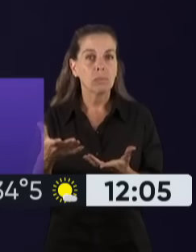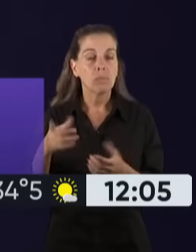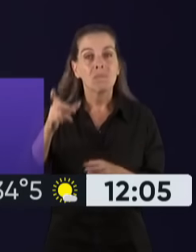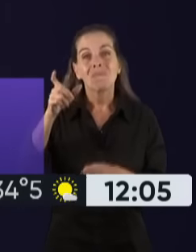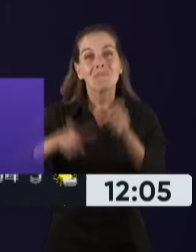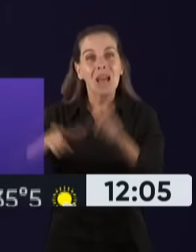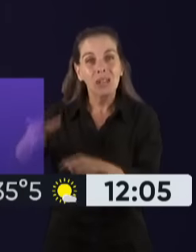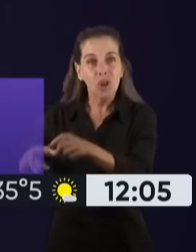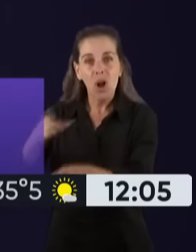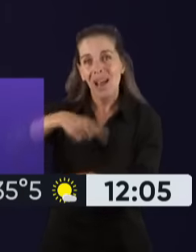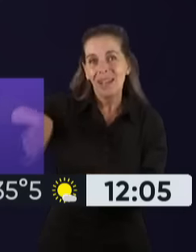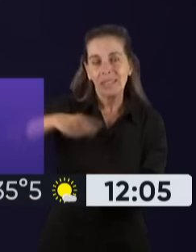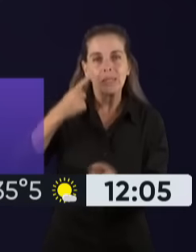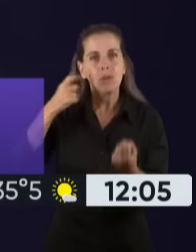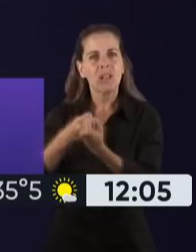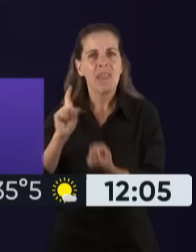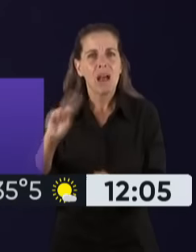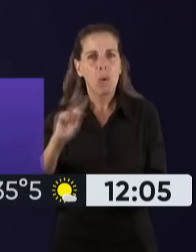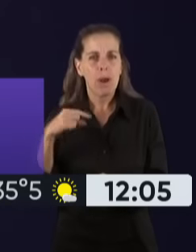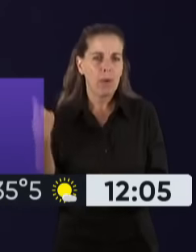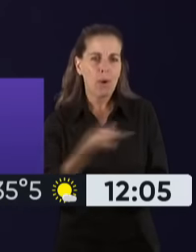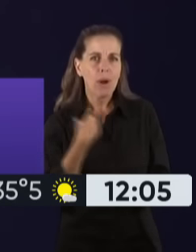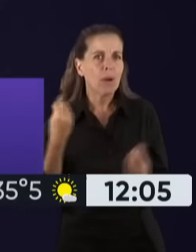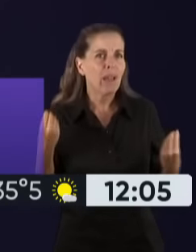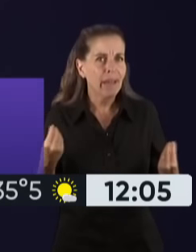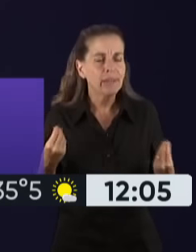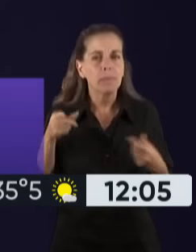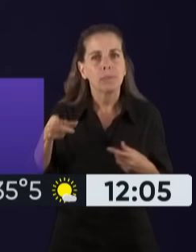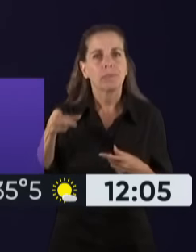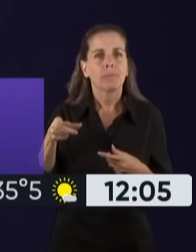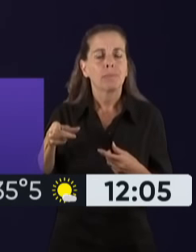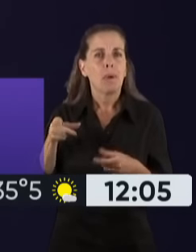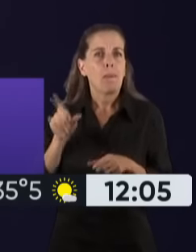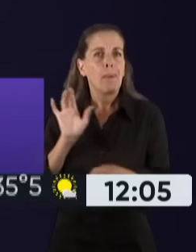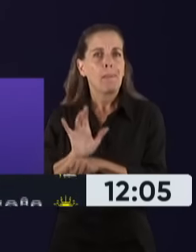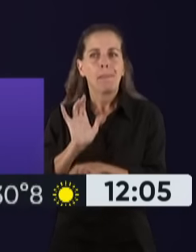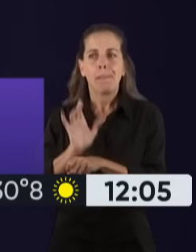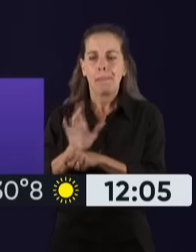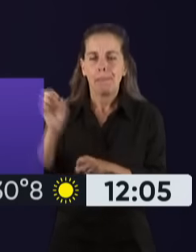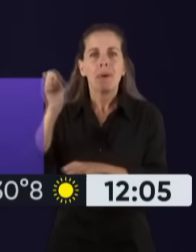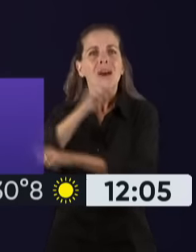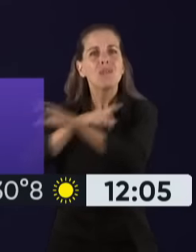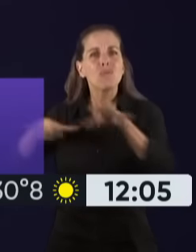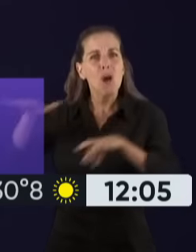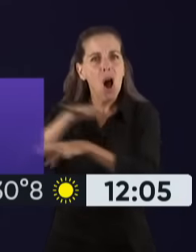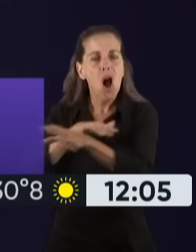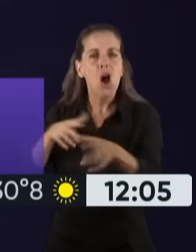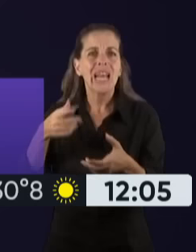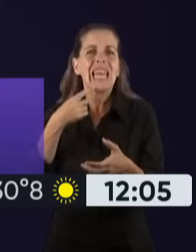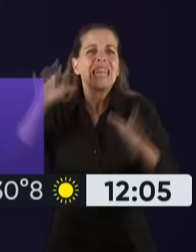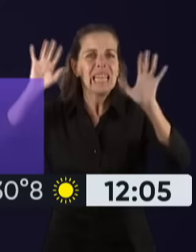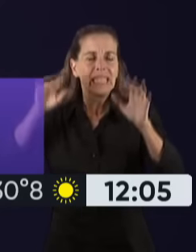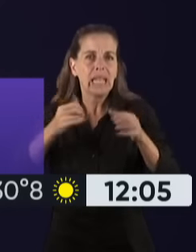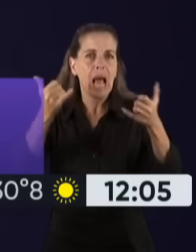acuerdo con lo que estamos haciendo eh quieren instalar rumores que van desde peleas internas